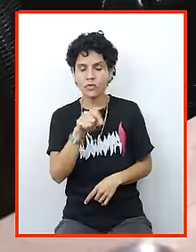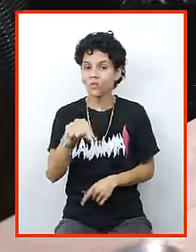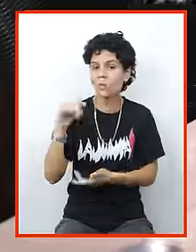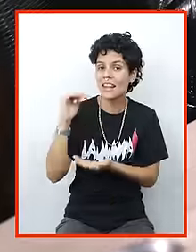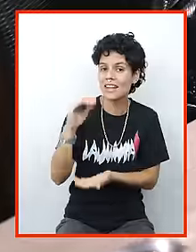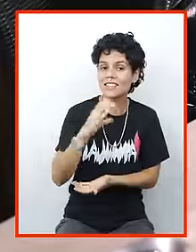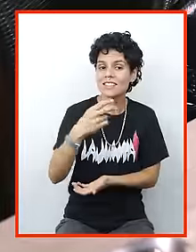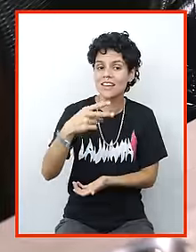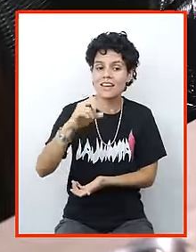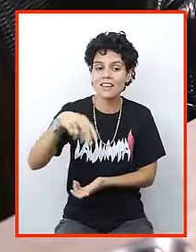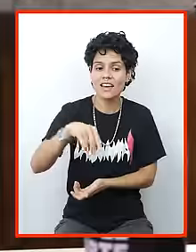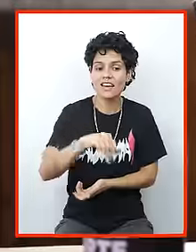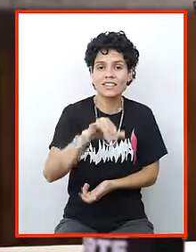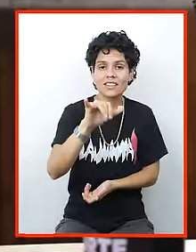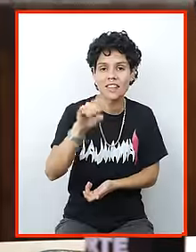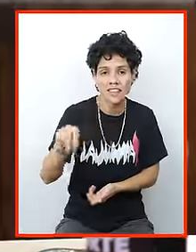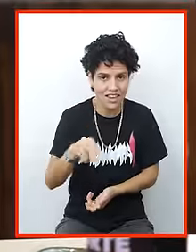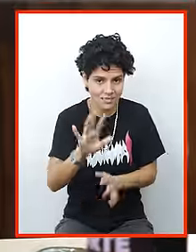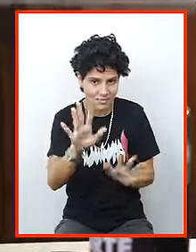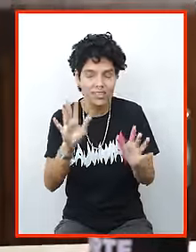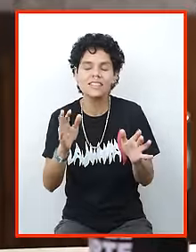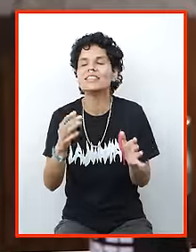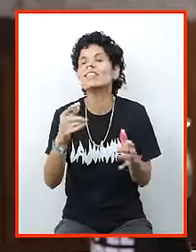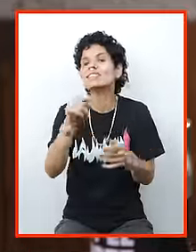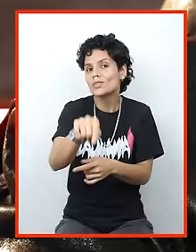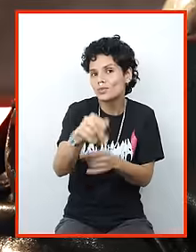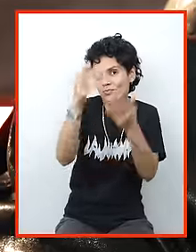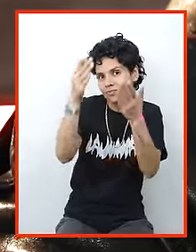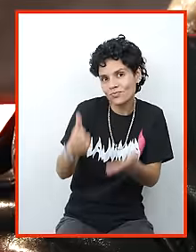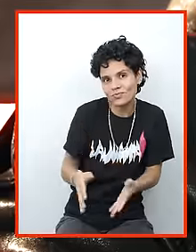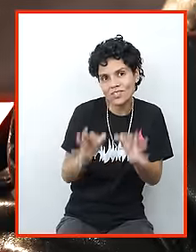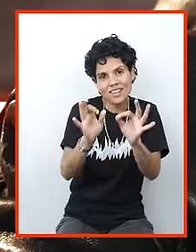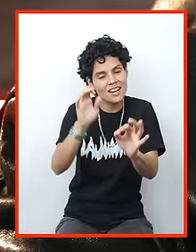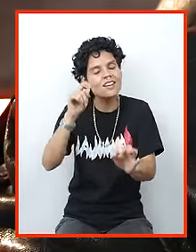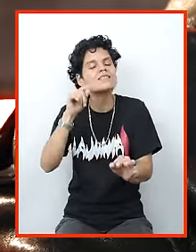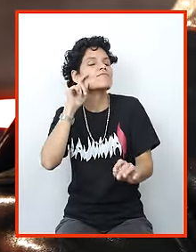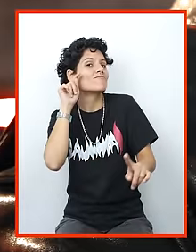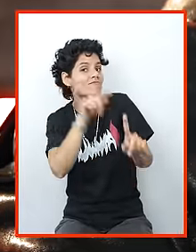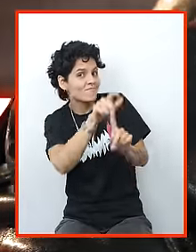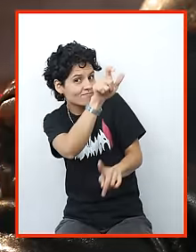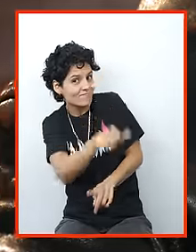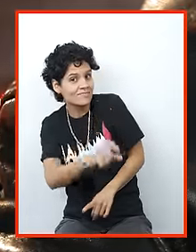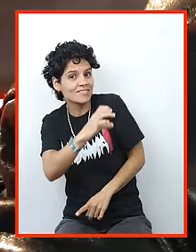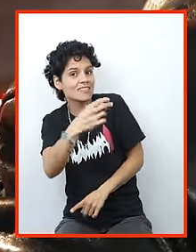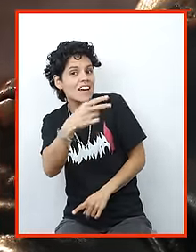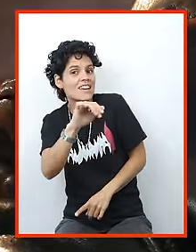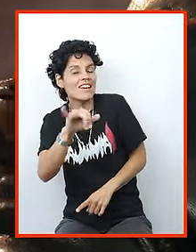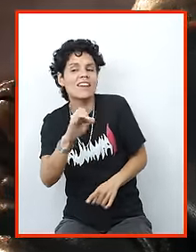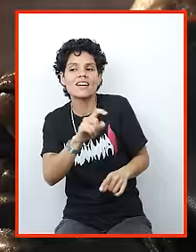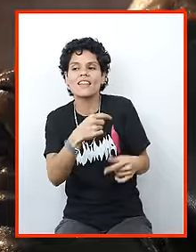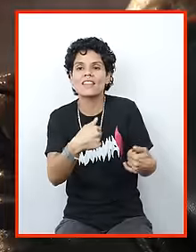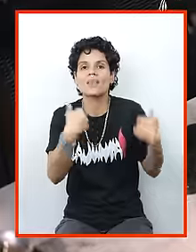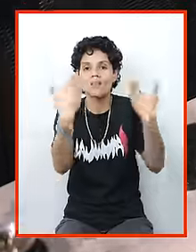aquí, ¿cómo eres Lil Chayanne? Como te gusta Chayanne, te tenemos un saludo de Chayanne. Ah, no te creo.